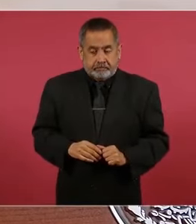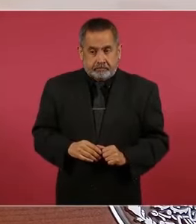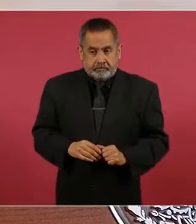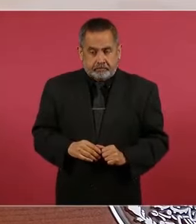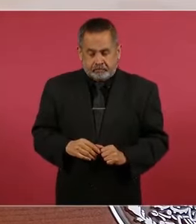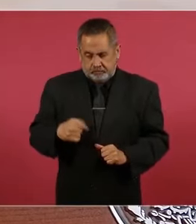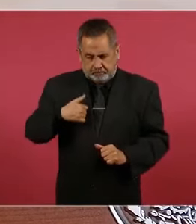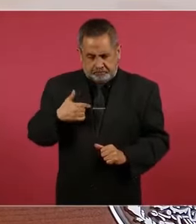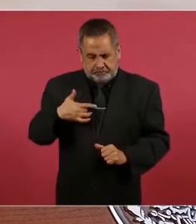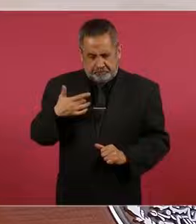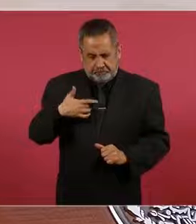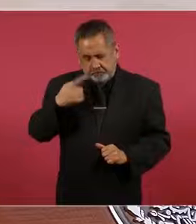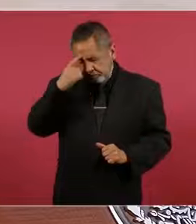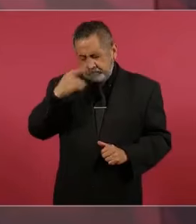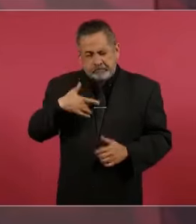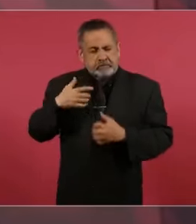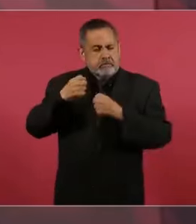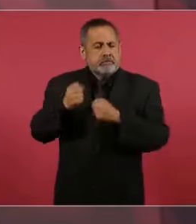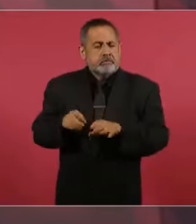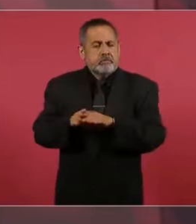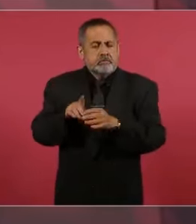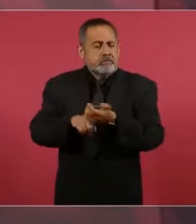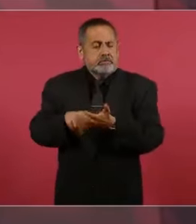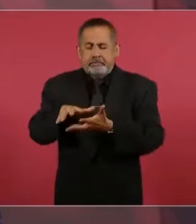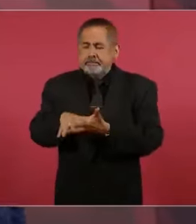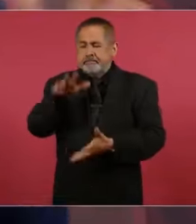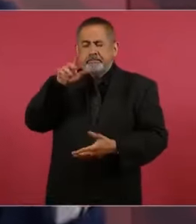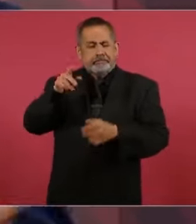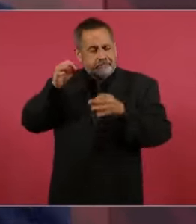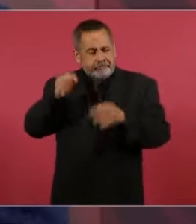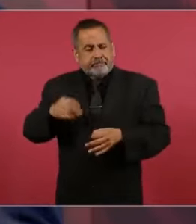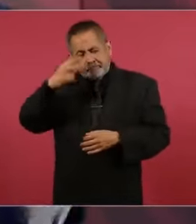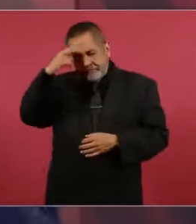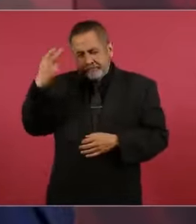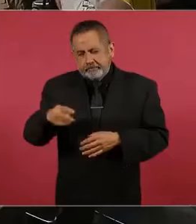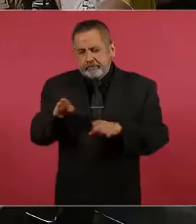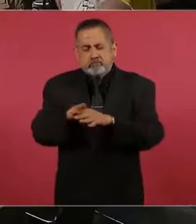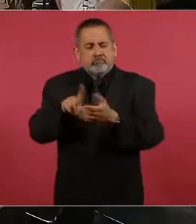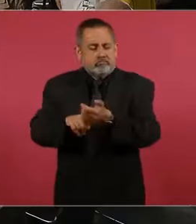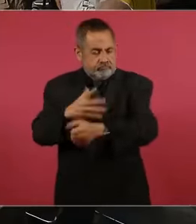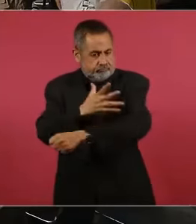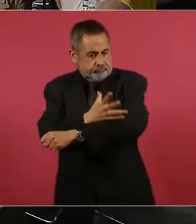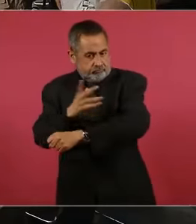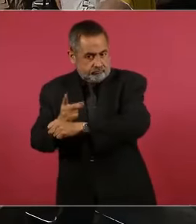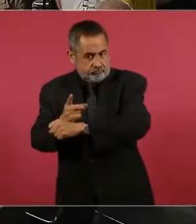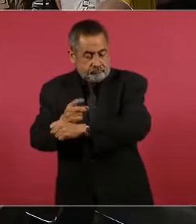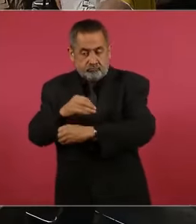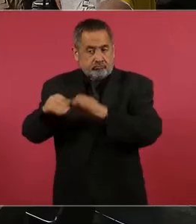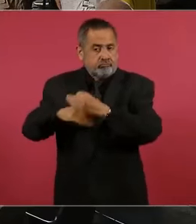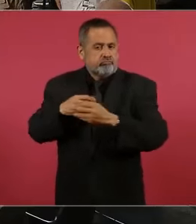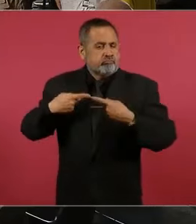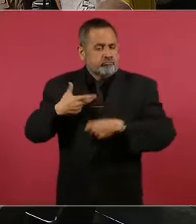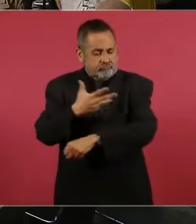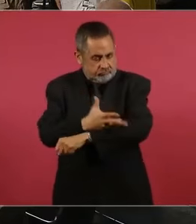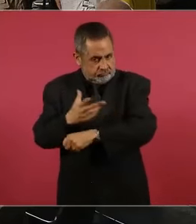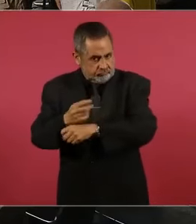Yo estoy convencido que la mayor riqueza de México es la honestidad de su pueblo.